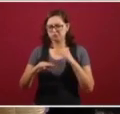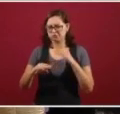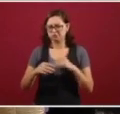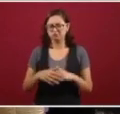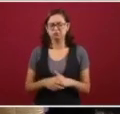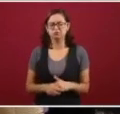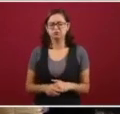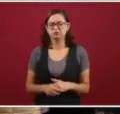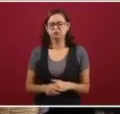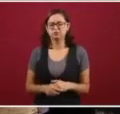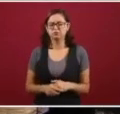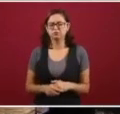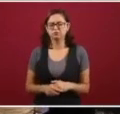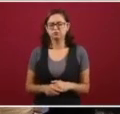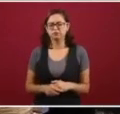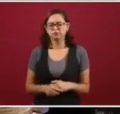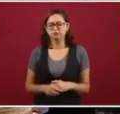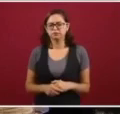Bueno, esto es,